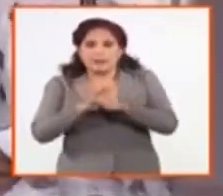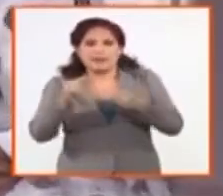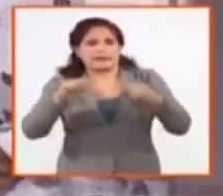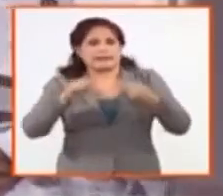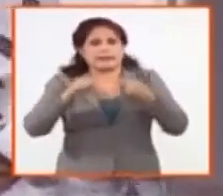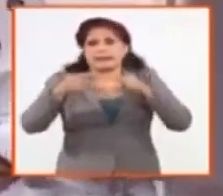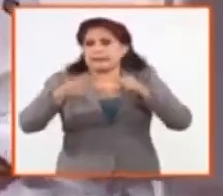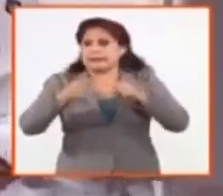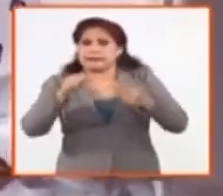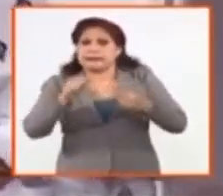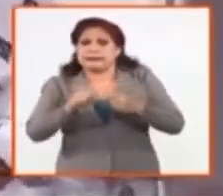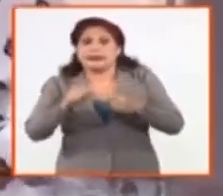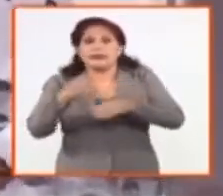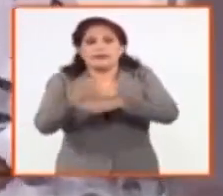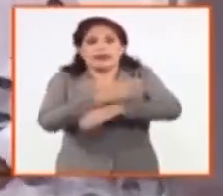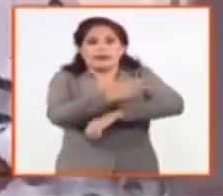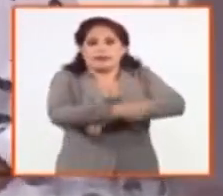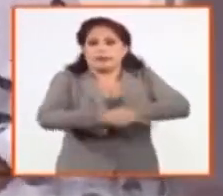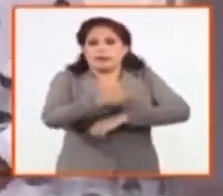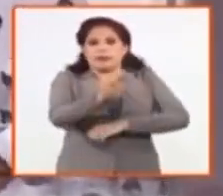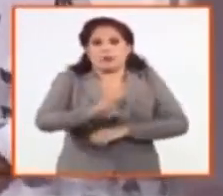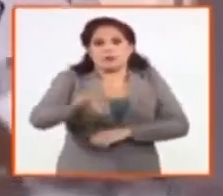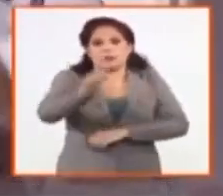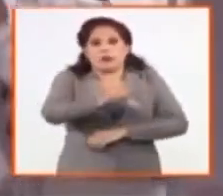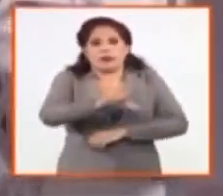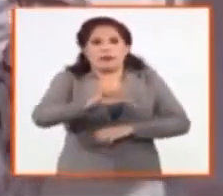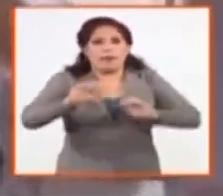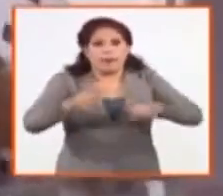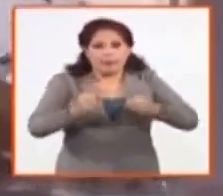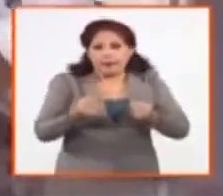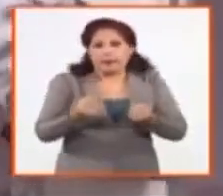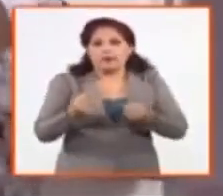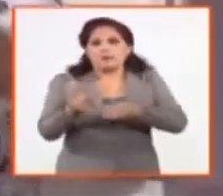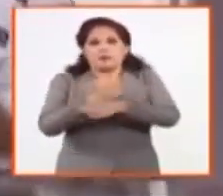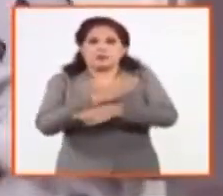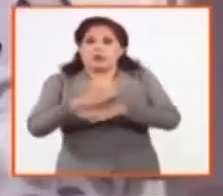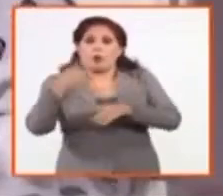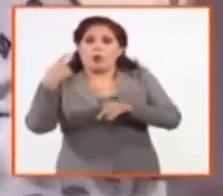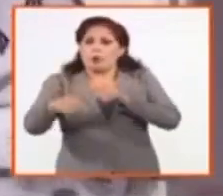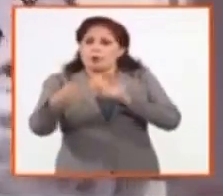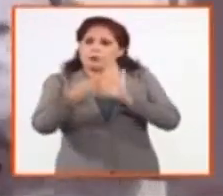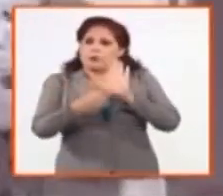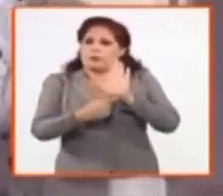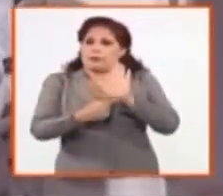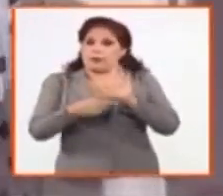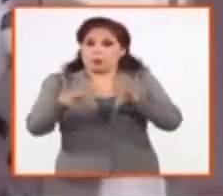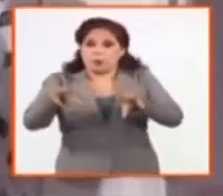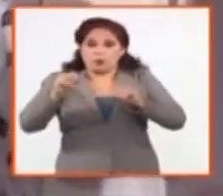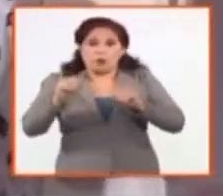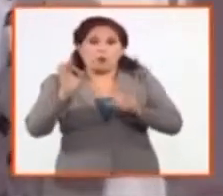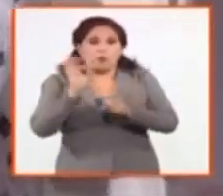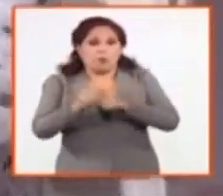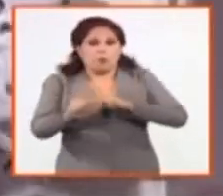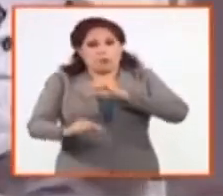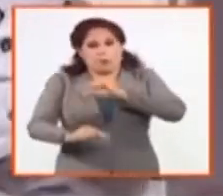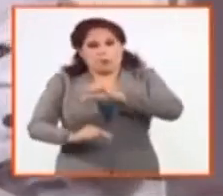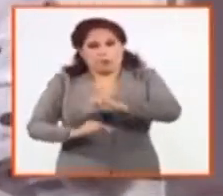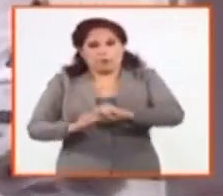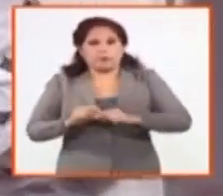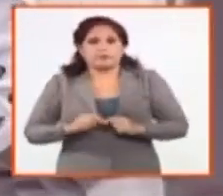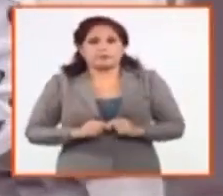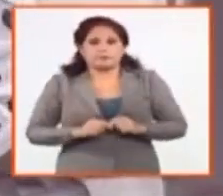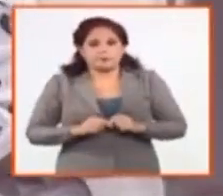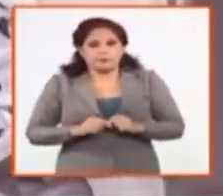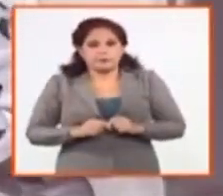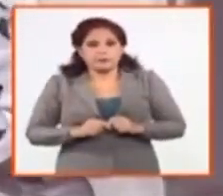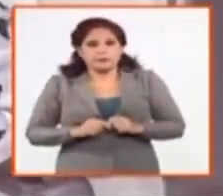bipolaridad, hay de la multipolaridad y otras cosas nuevas que se van dando. Pero creo que más